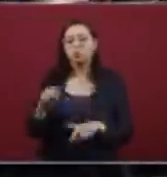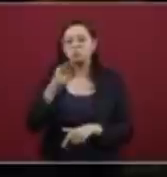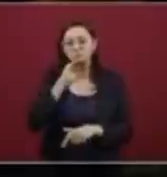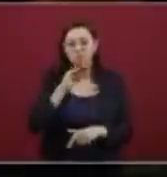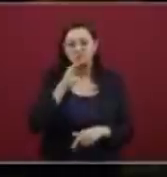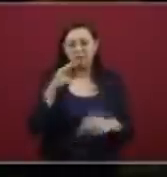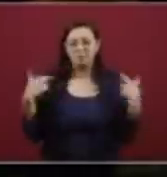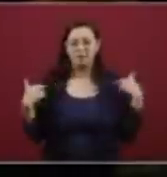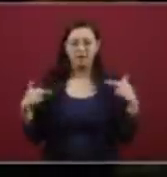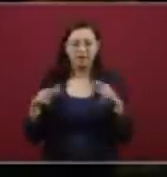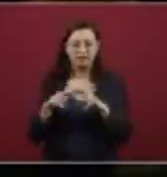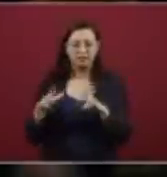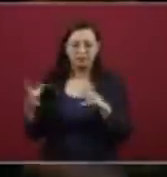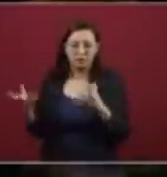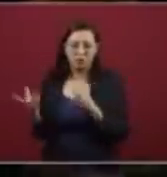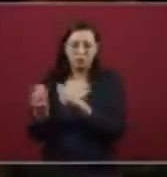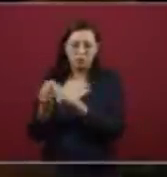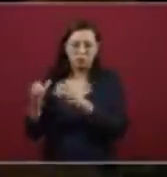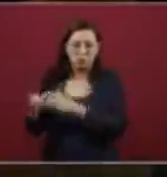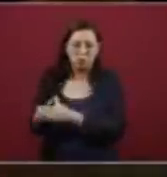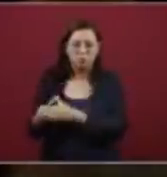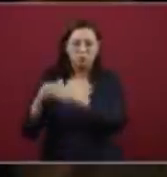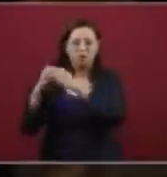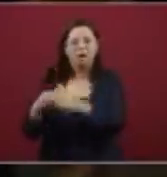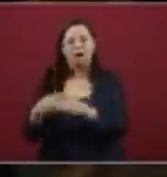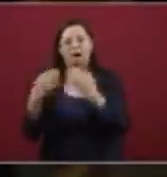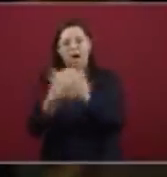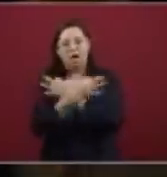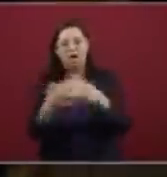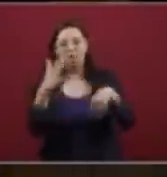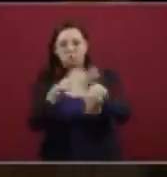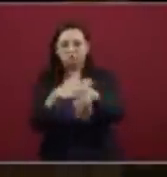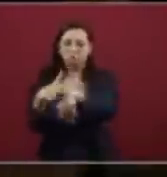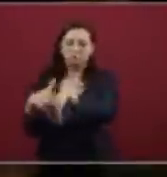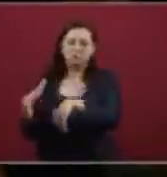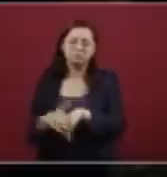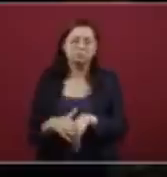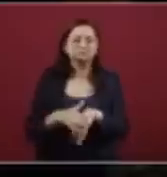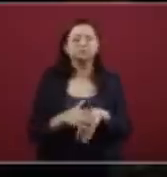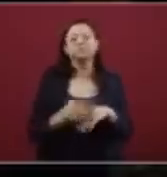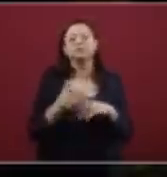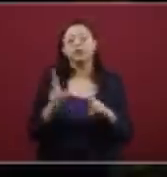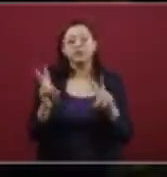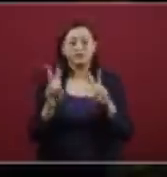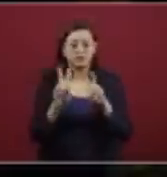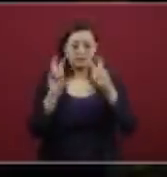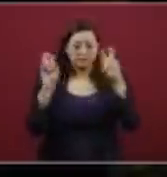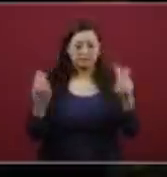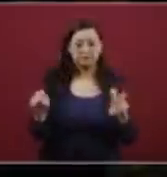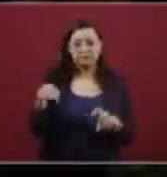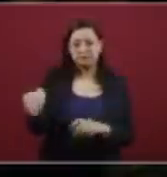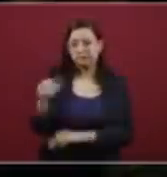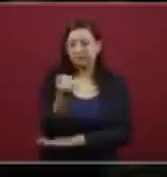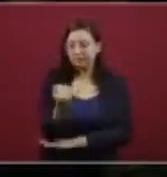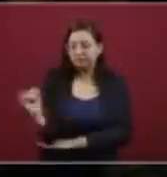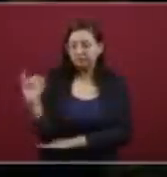mentoras hicieron el anuncio de que ya hay varios amparos para evitar que las estancias